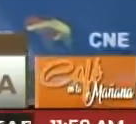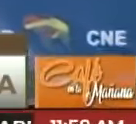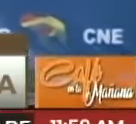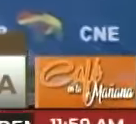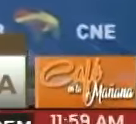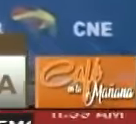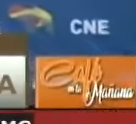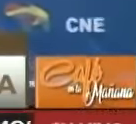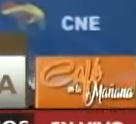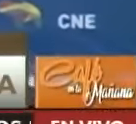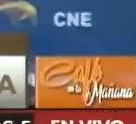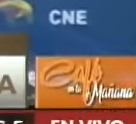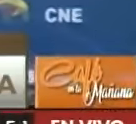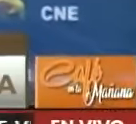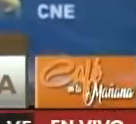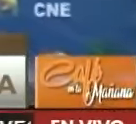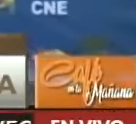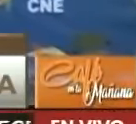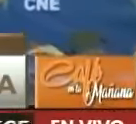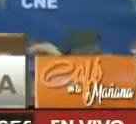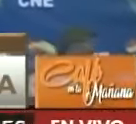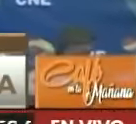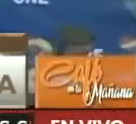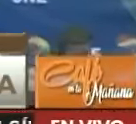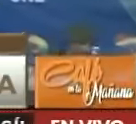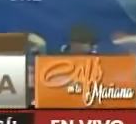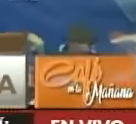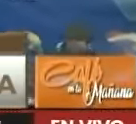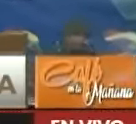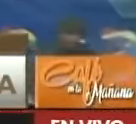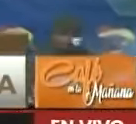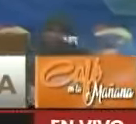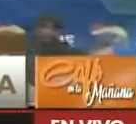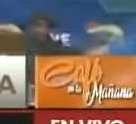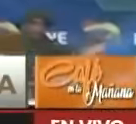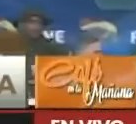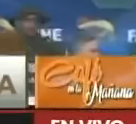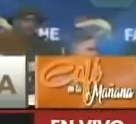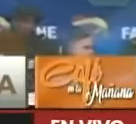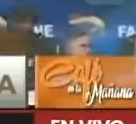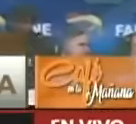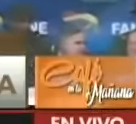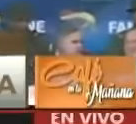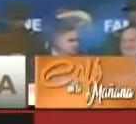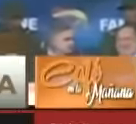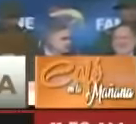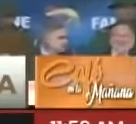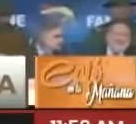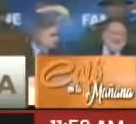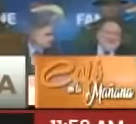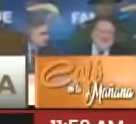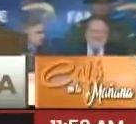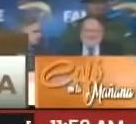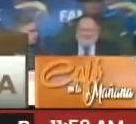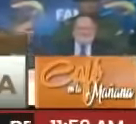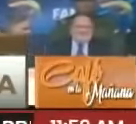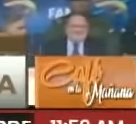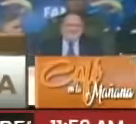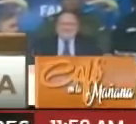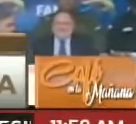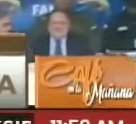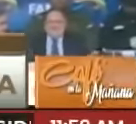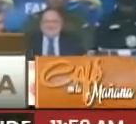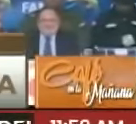de nuestro presidente, comandante jefe Nicolás Maduro Moros, bueno, hemos garantizado un despliegue de inteligencia, patrullaje,